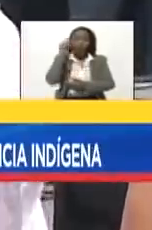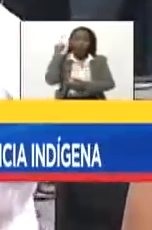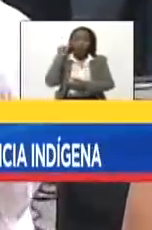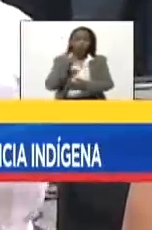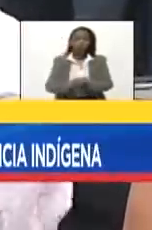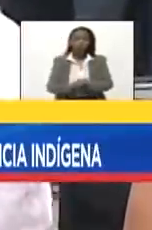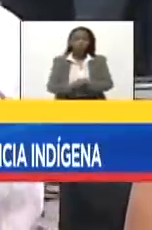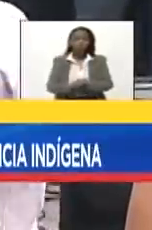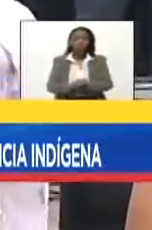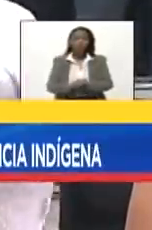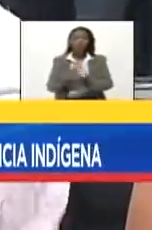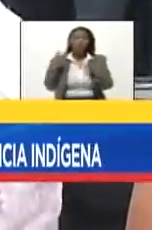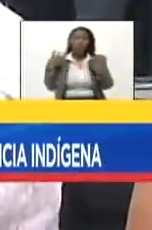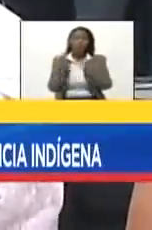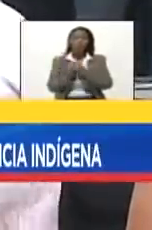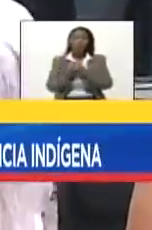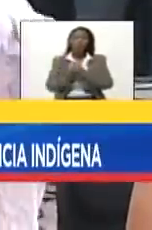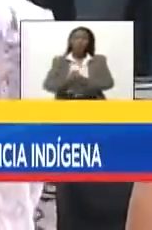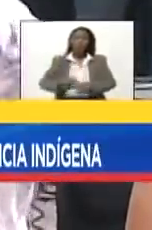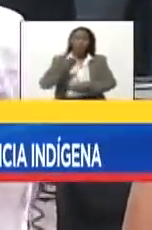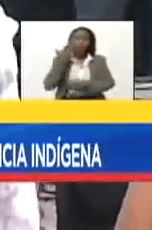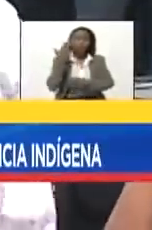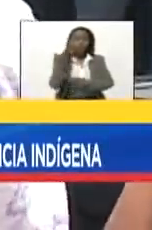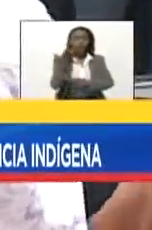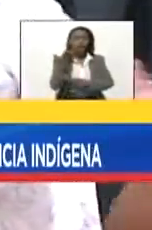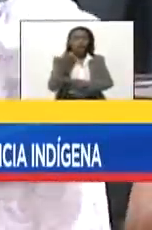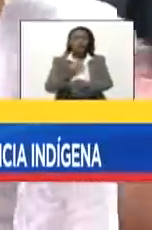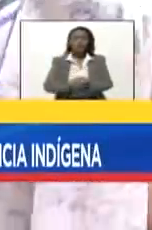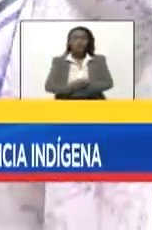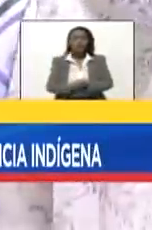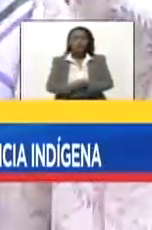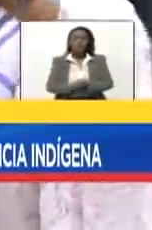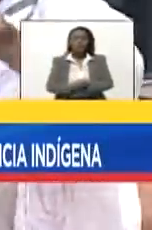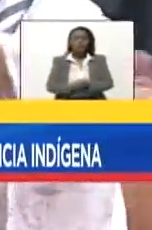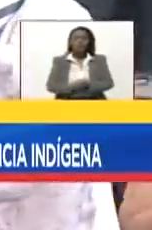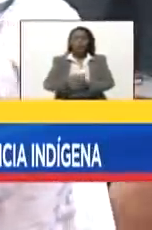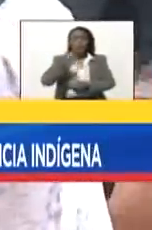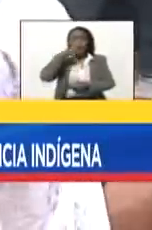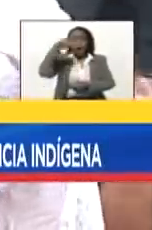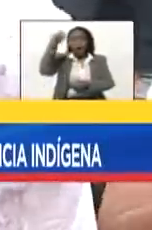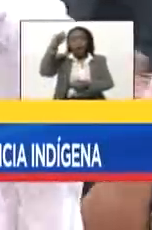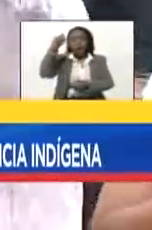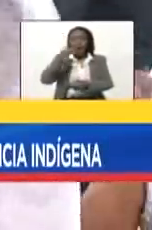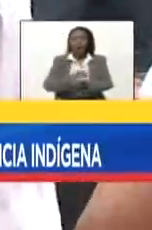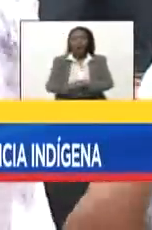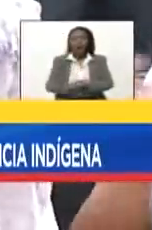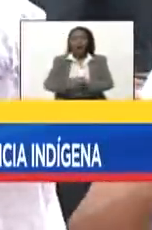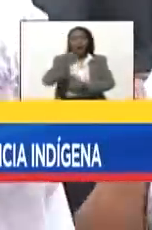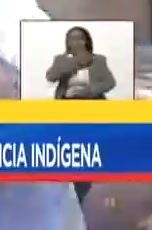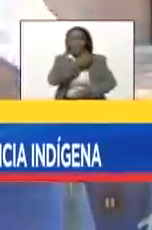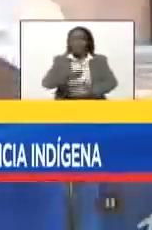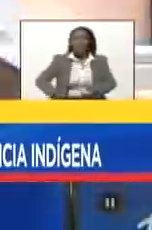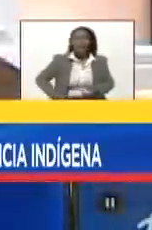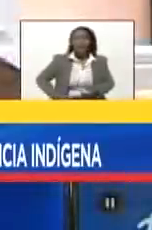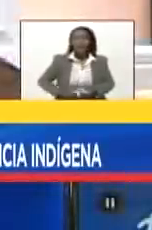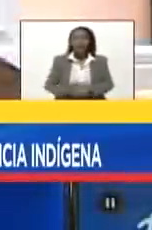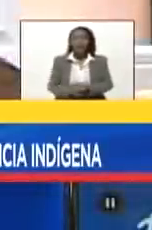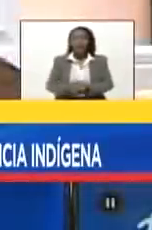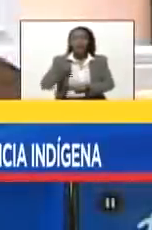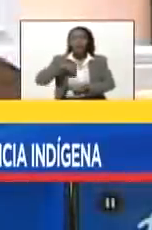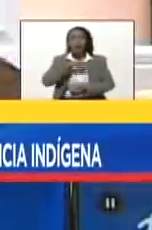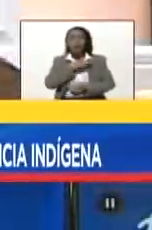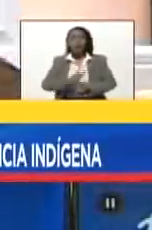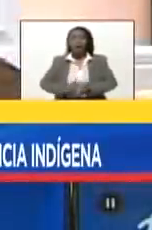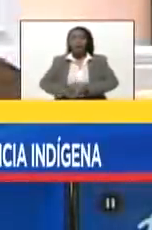nosotros, estamos restiados con usted, con Nicolás Maduro, el presidente,